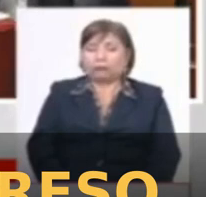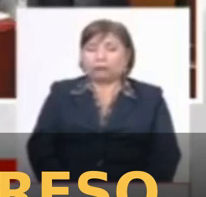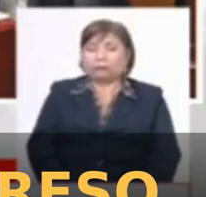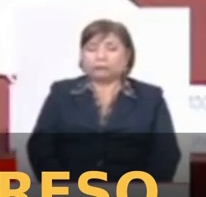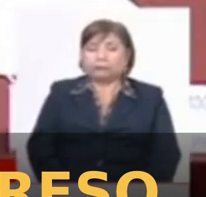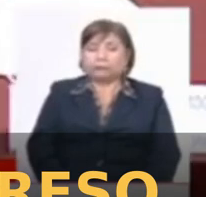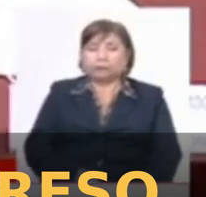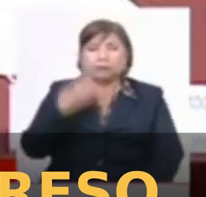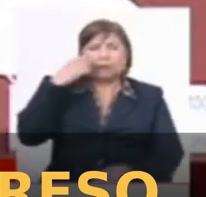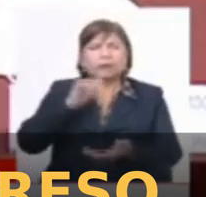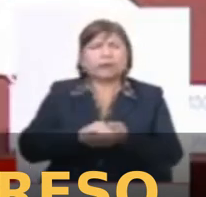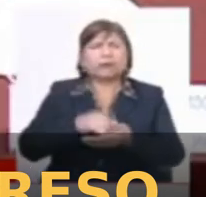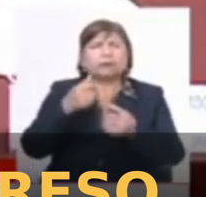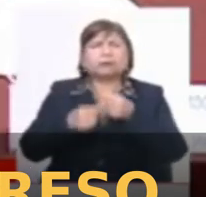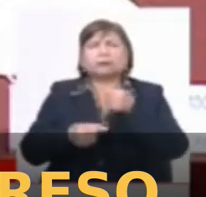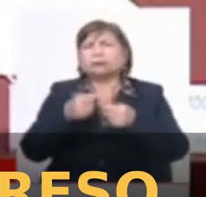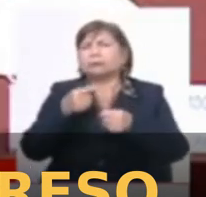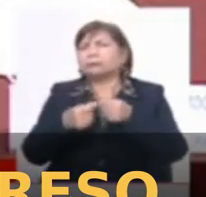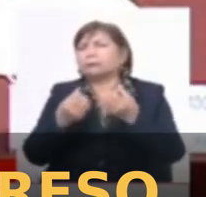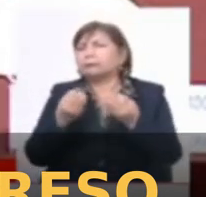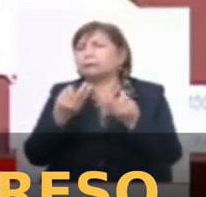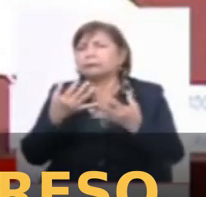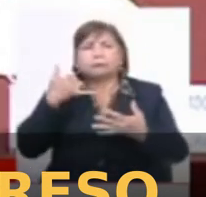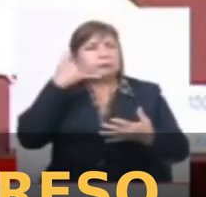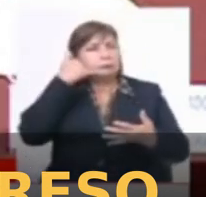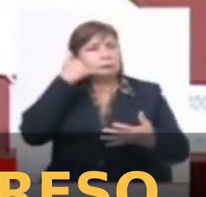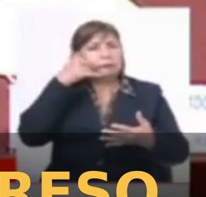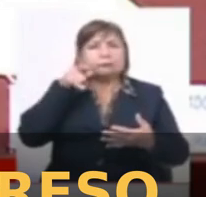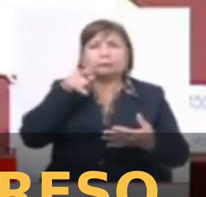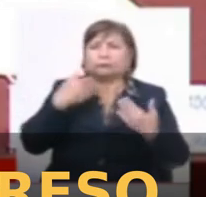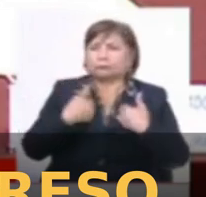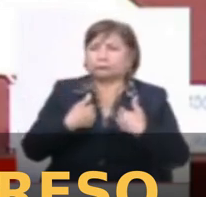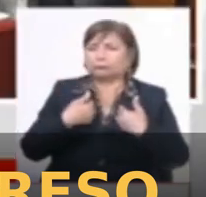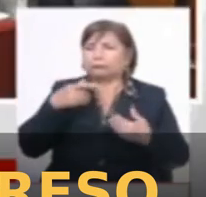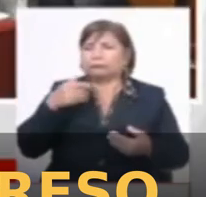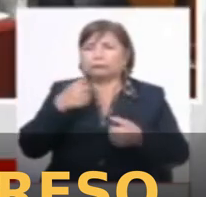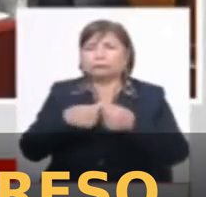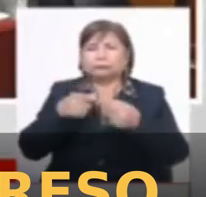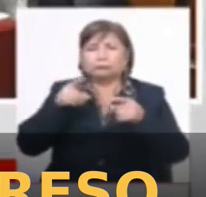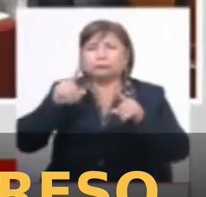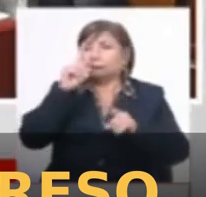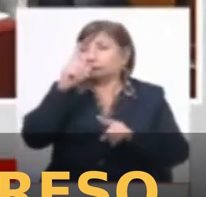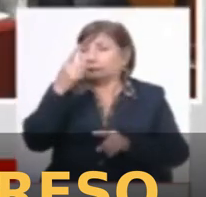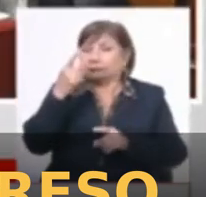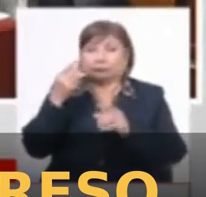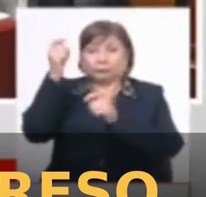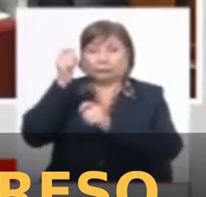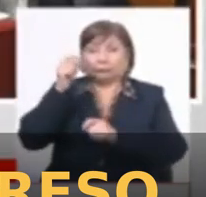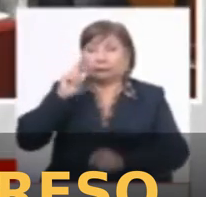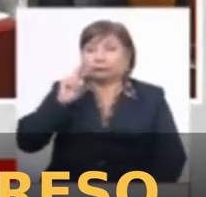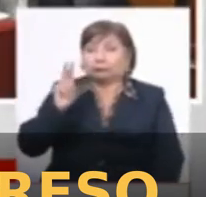Para que diga qué número o números de teléfonos celulares tenía usted al 1 de agosto del